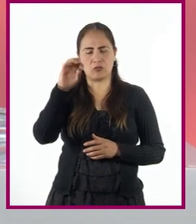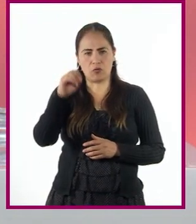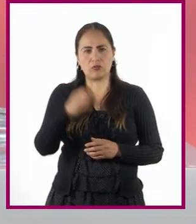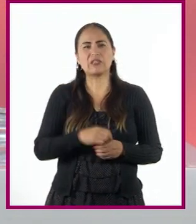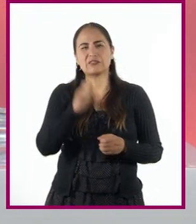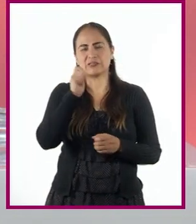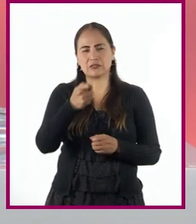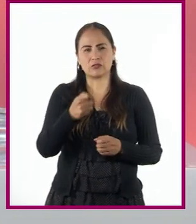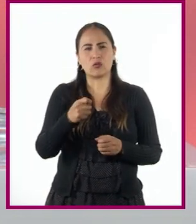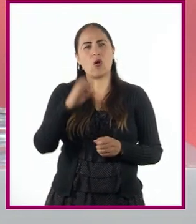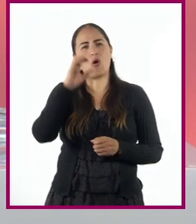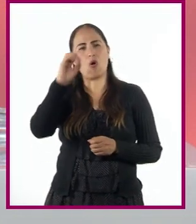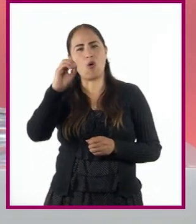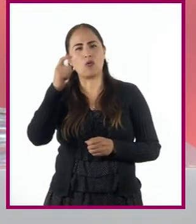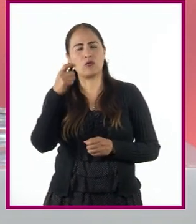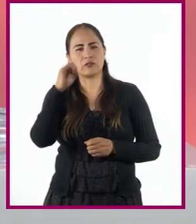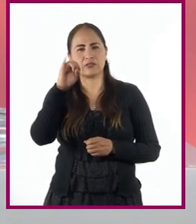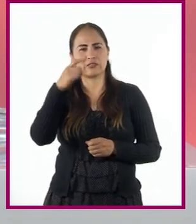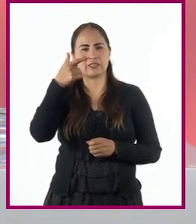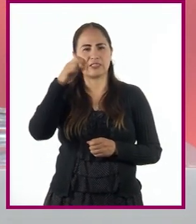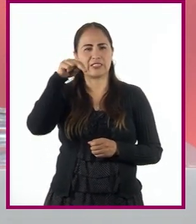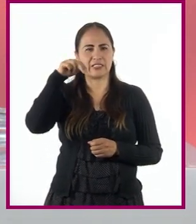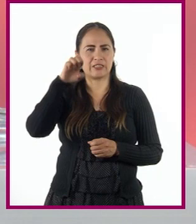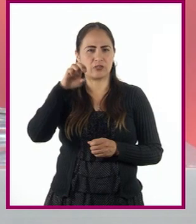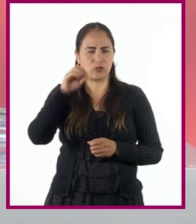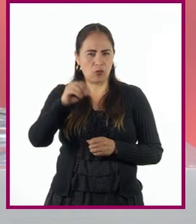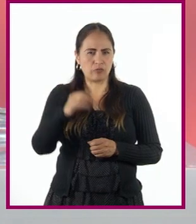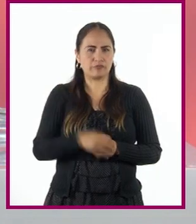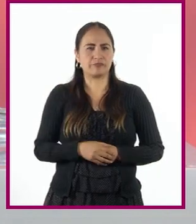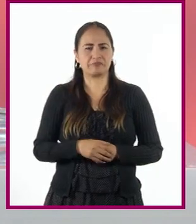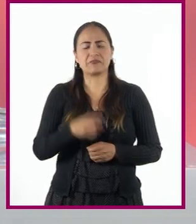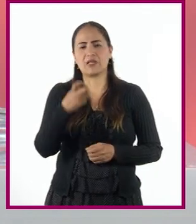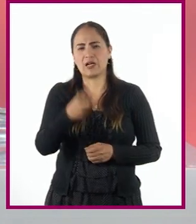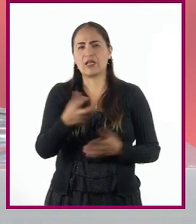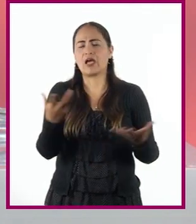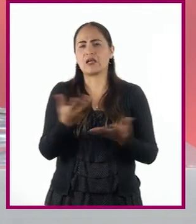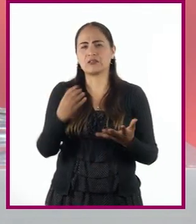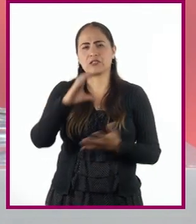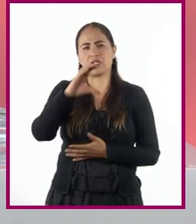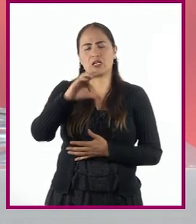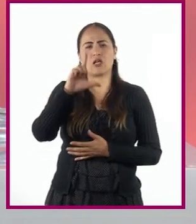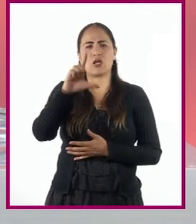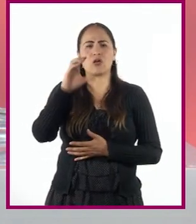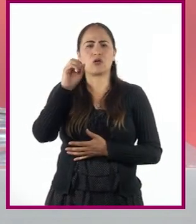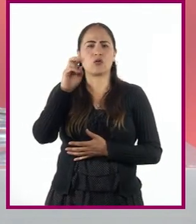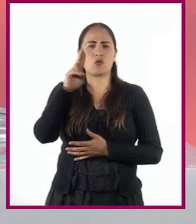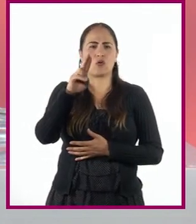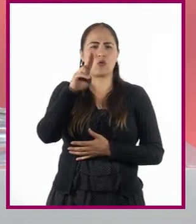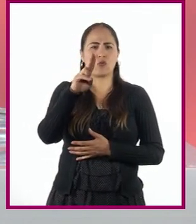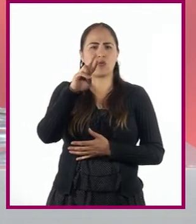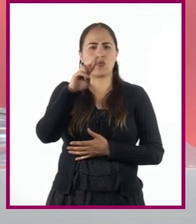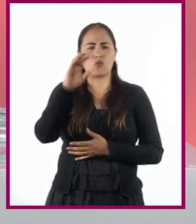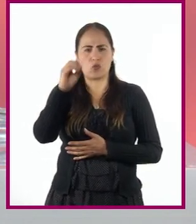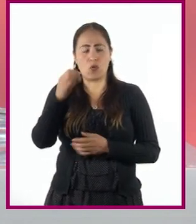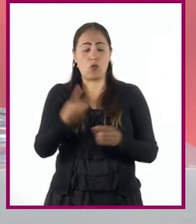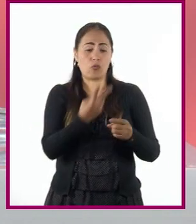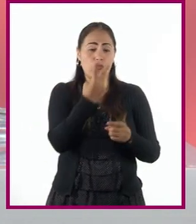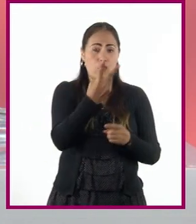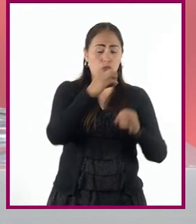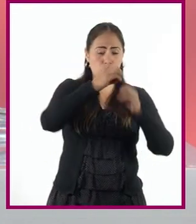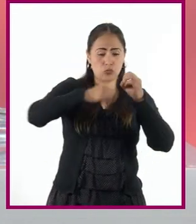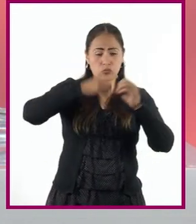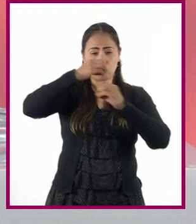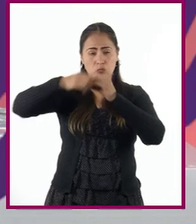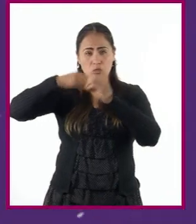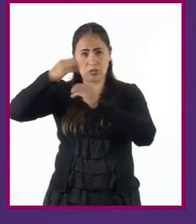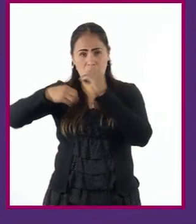oxígeno y su reacción es perclorato de potasio sólido produce cloruro de potasio sólido y 2 moléculas de oxígeno diatómico